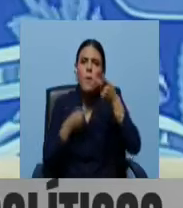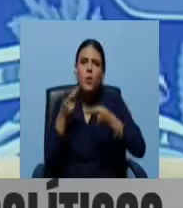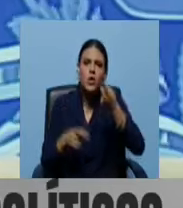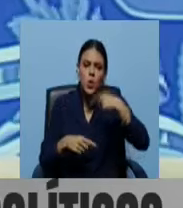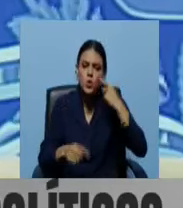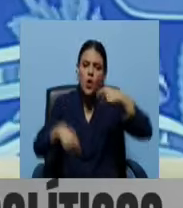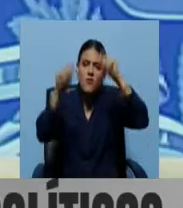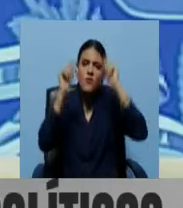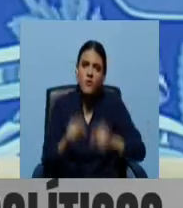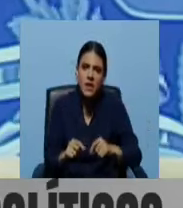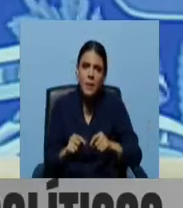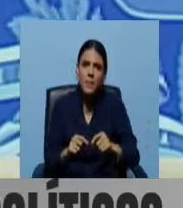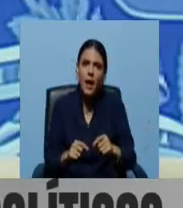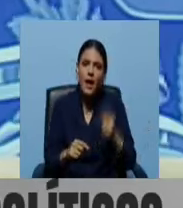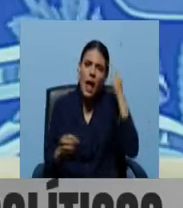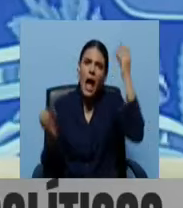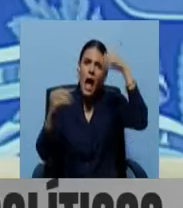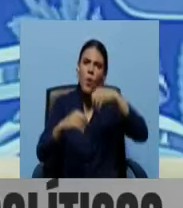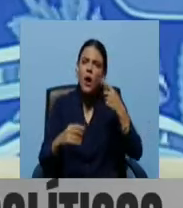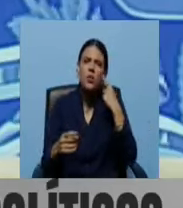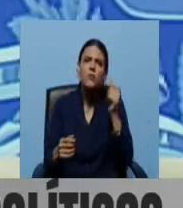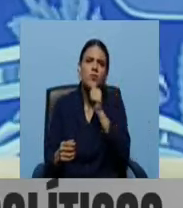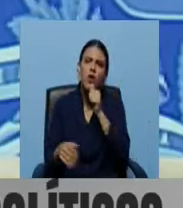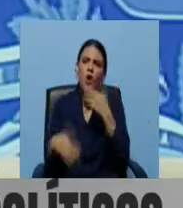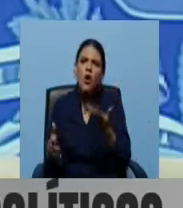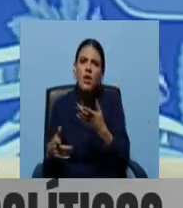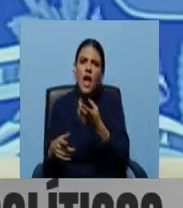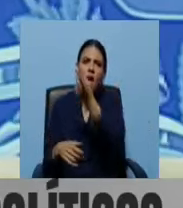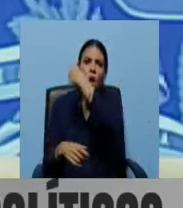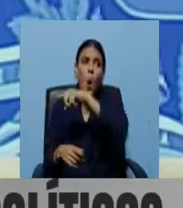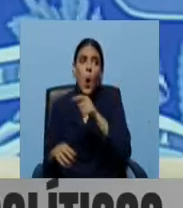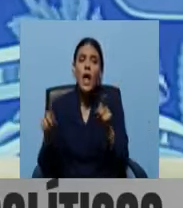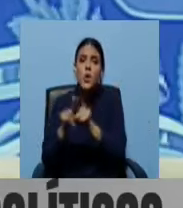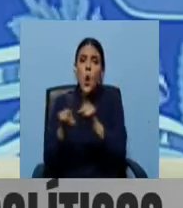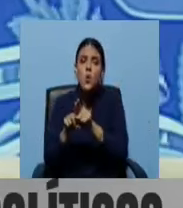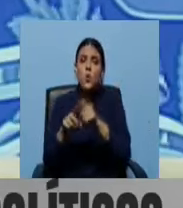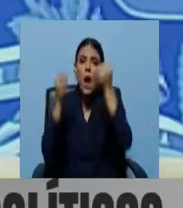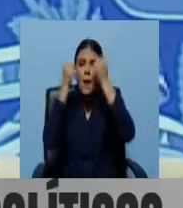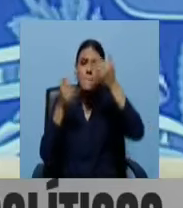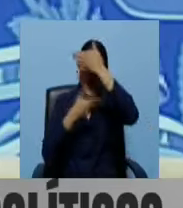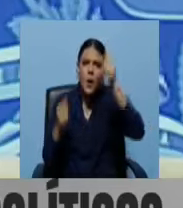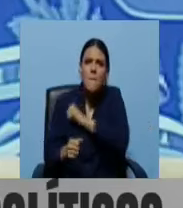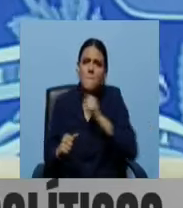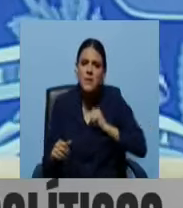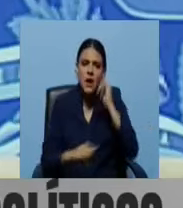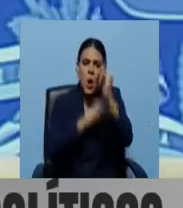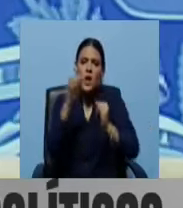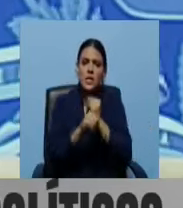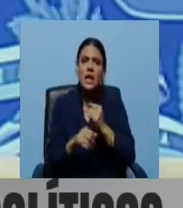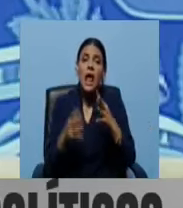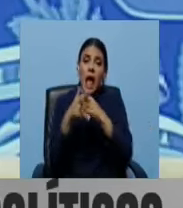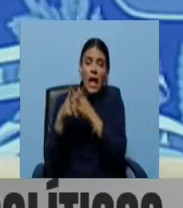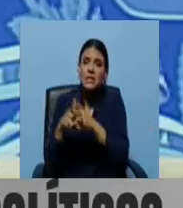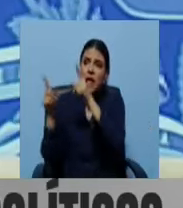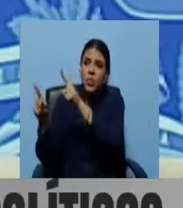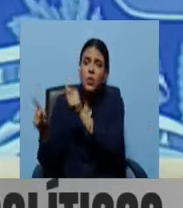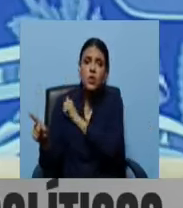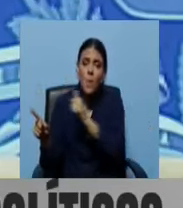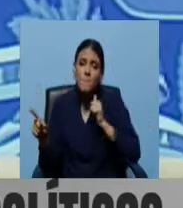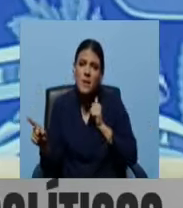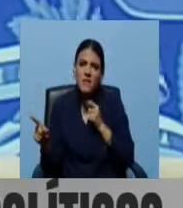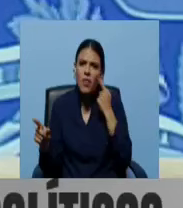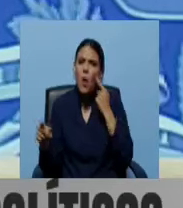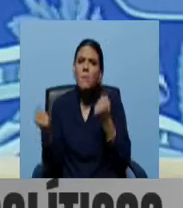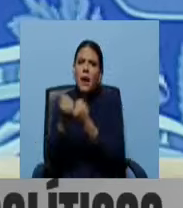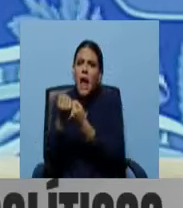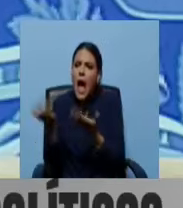firmado un contrato con una agencia mercenaria privada, extranjera, norteamericana en este caso, para